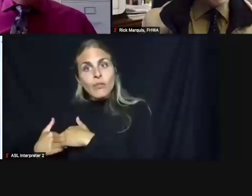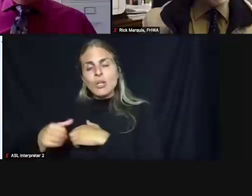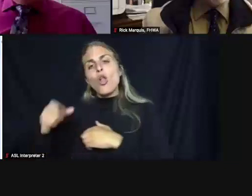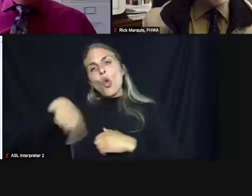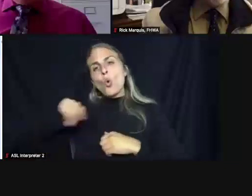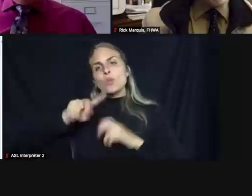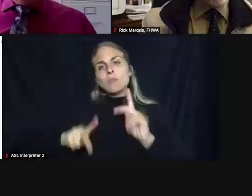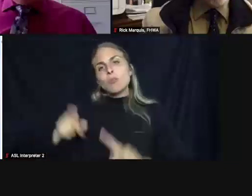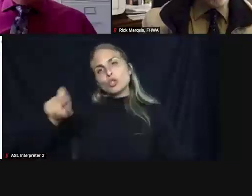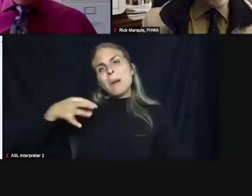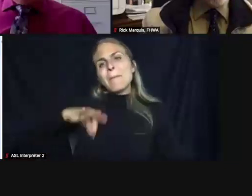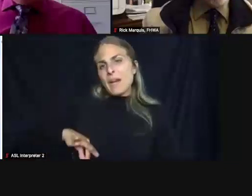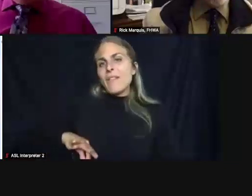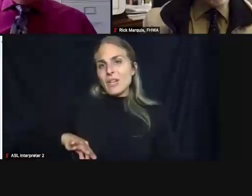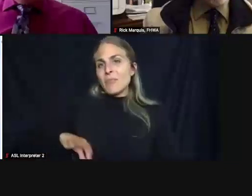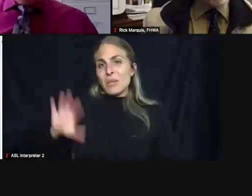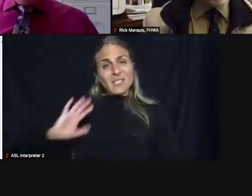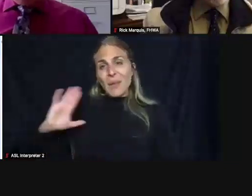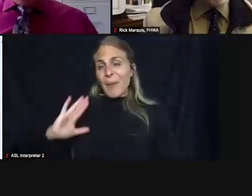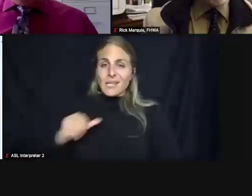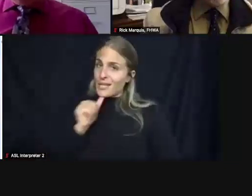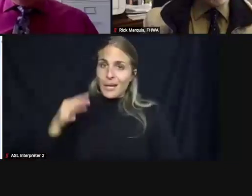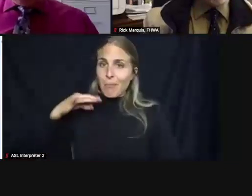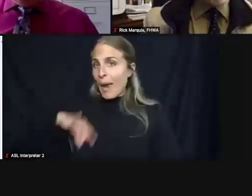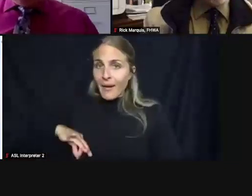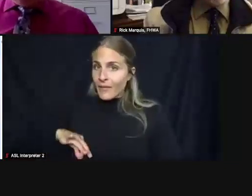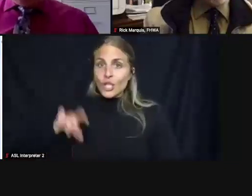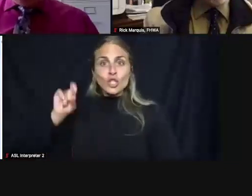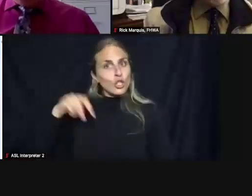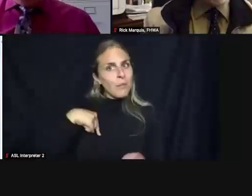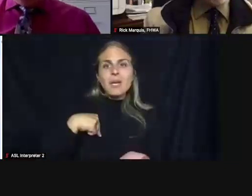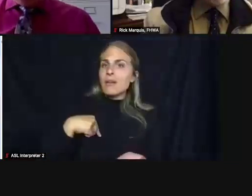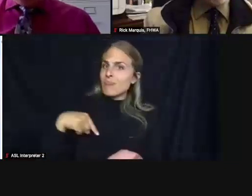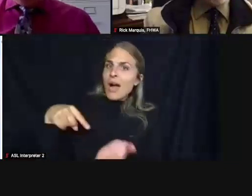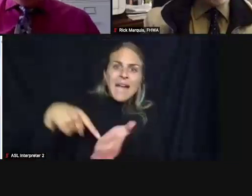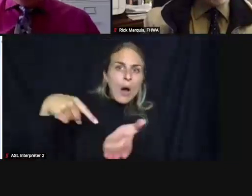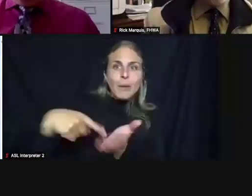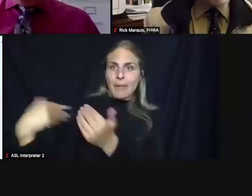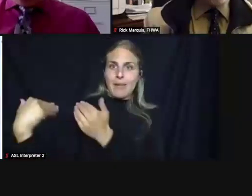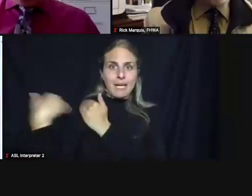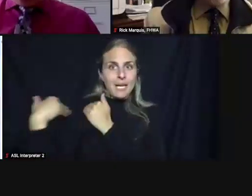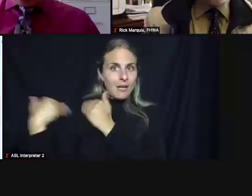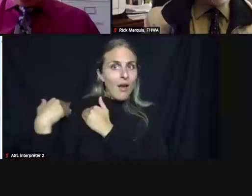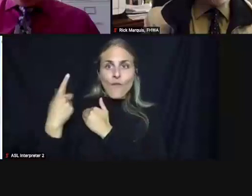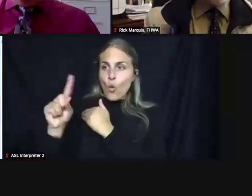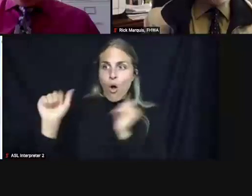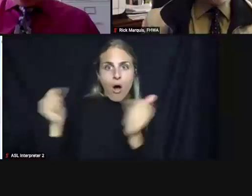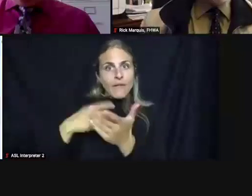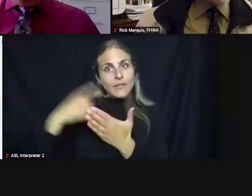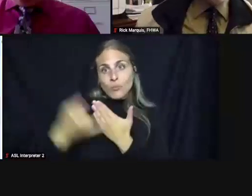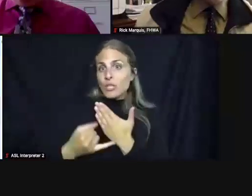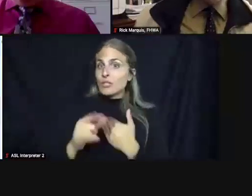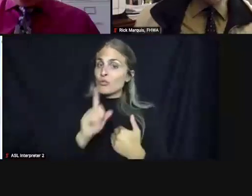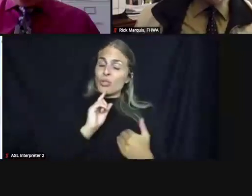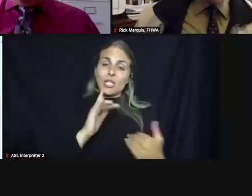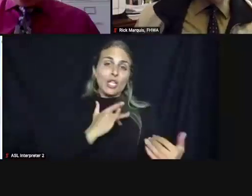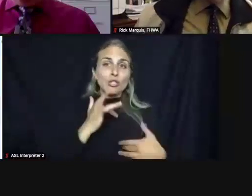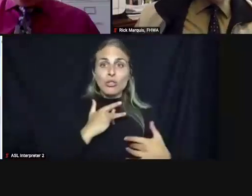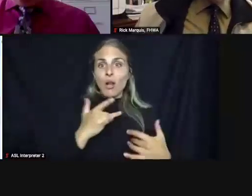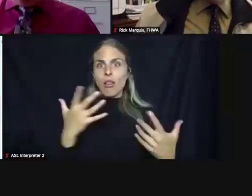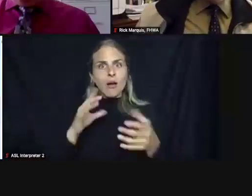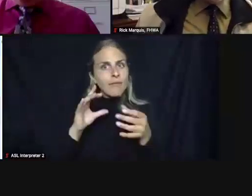viaducto, los africanoamericanos deberían beneficiar de todo este proyecto, porque